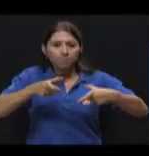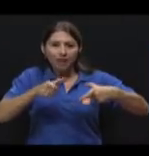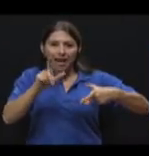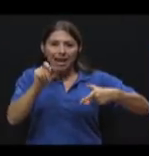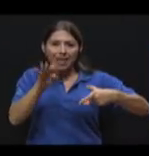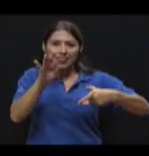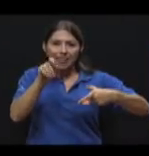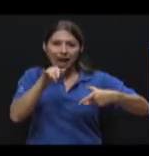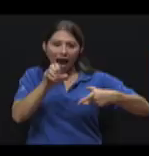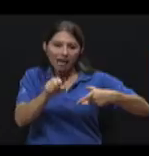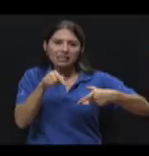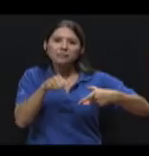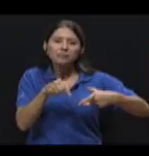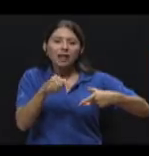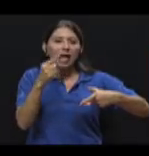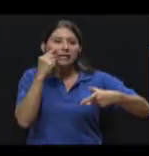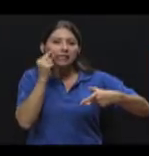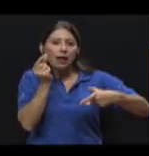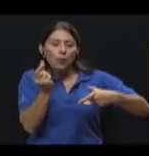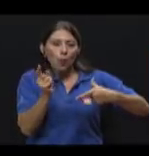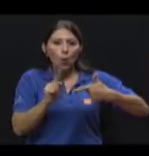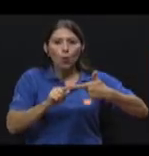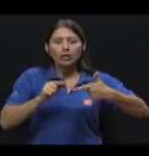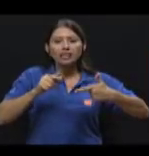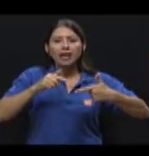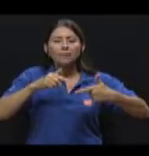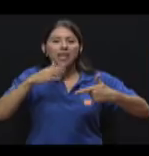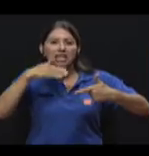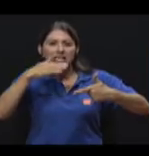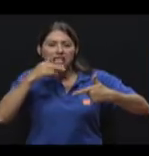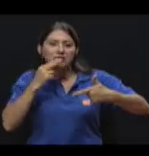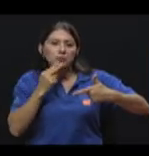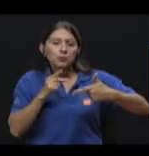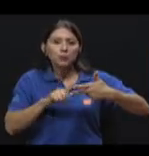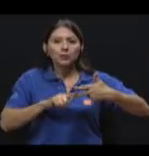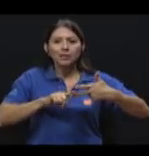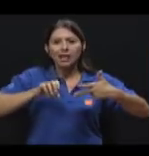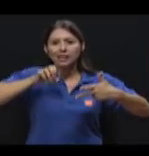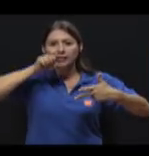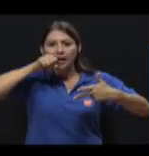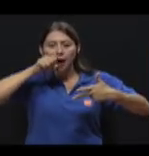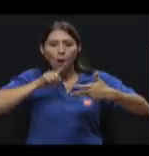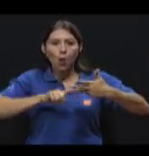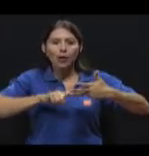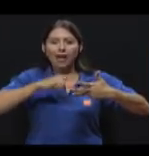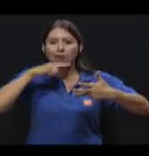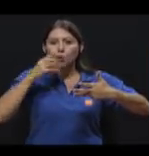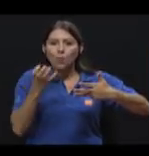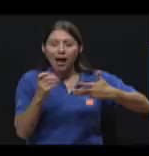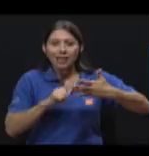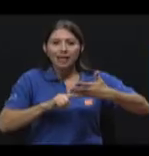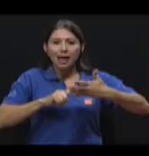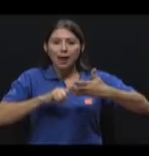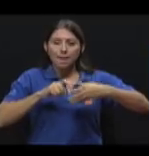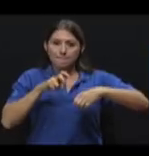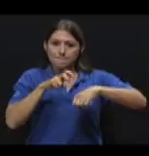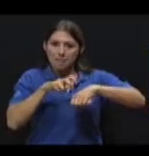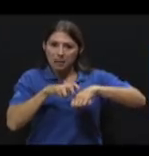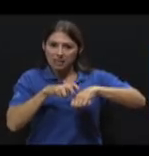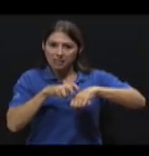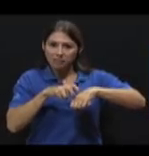lentejas preparado con cebolla chile dulce zanahoria tomates y papas si puede déjele las